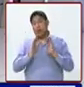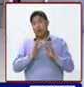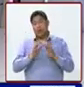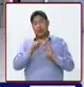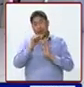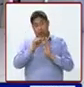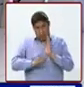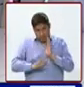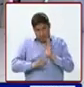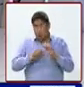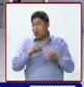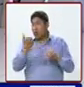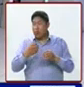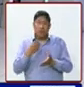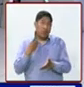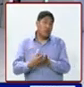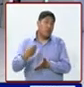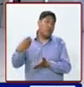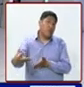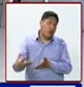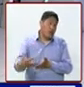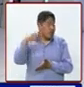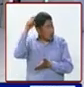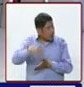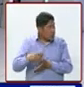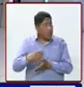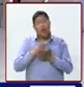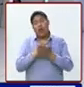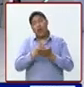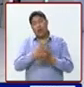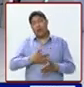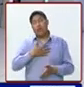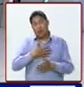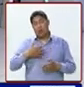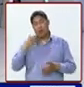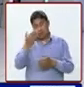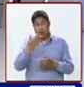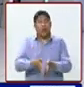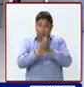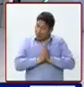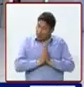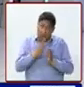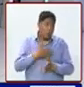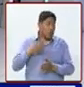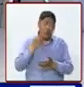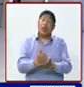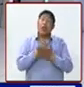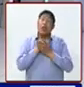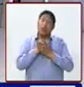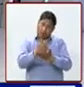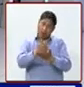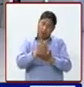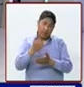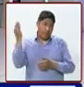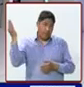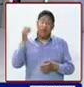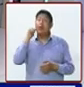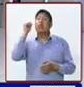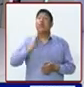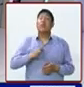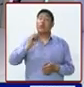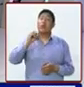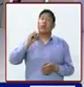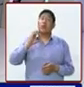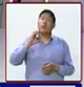la intervención, además de otros gastos que también se necesita. Ayúdenos, por favor, a usted le estamos pidiendo. Ayúdenos a ayudar a la